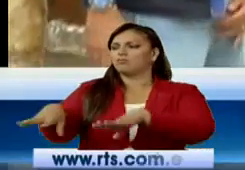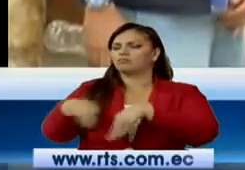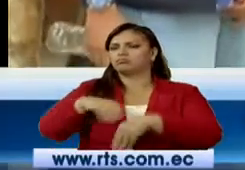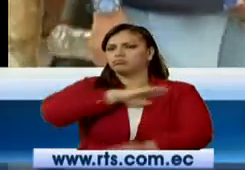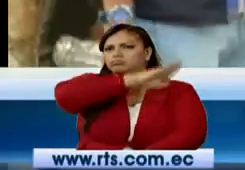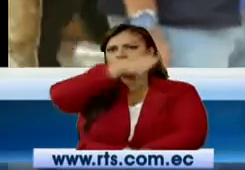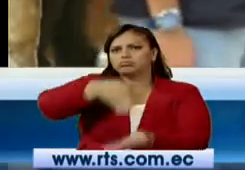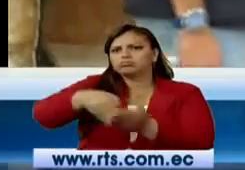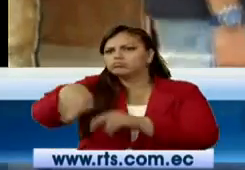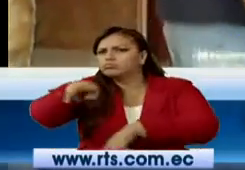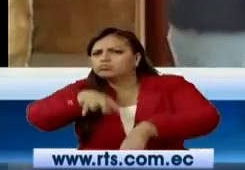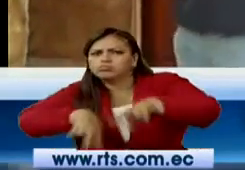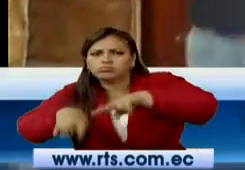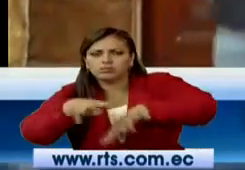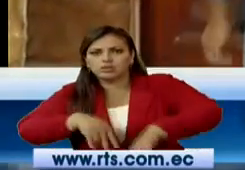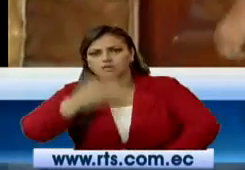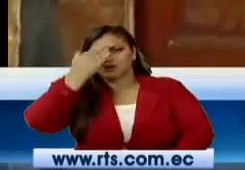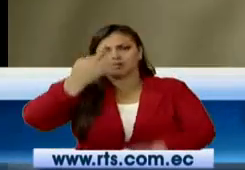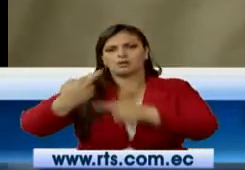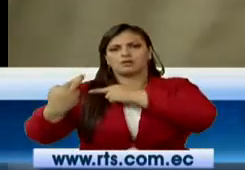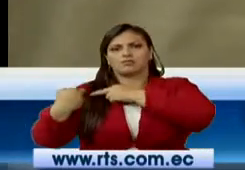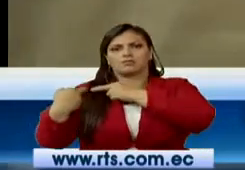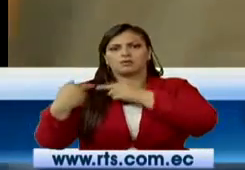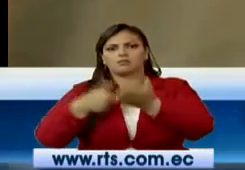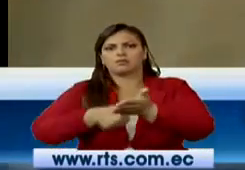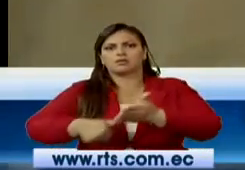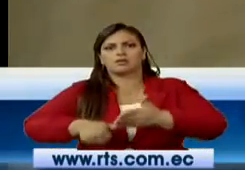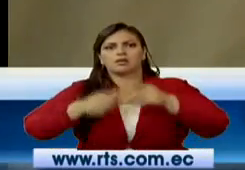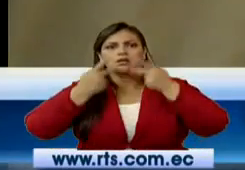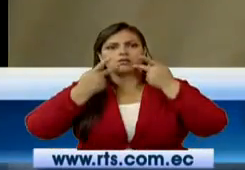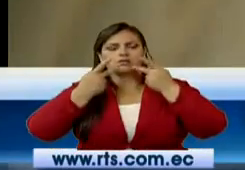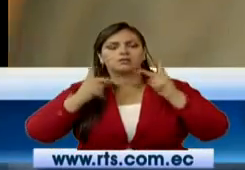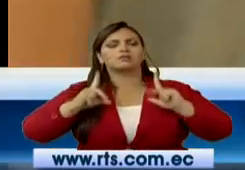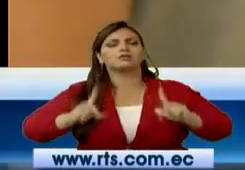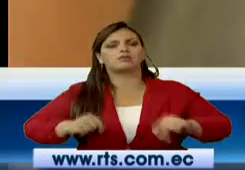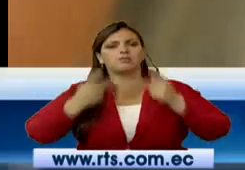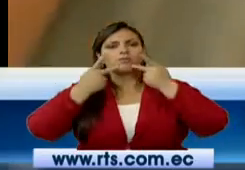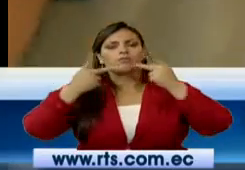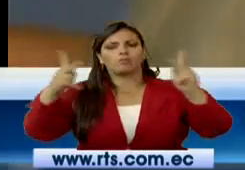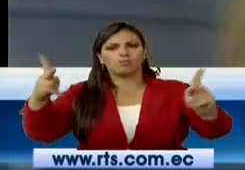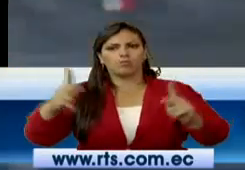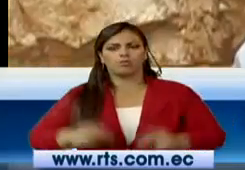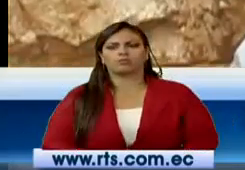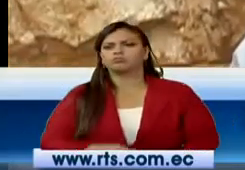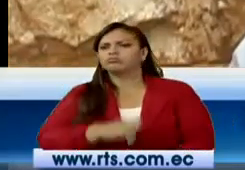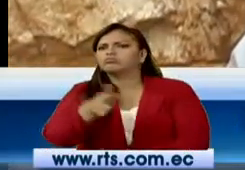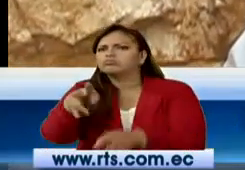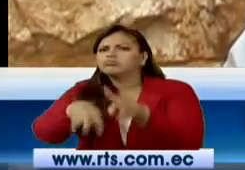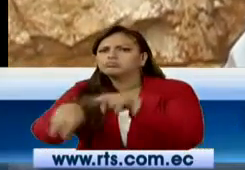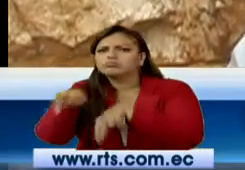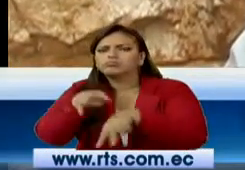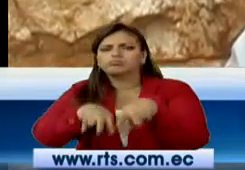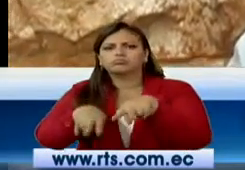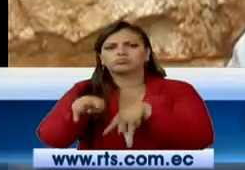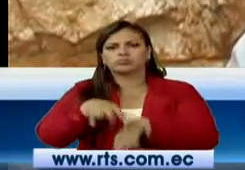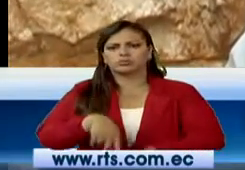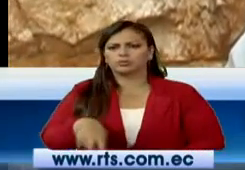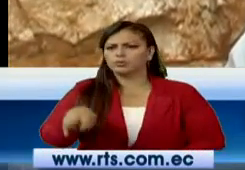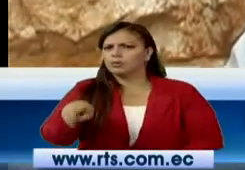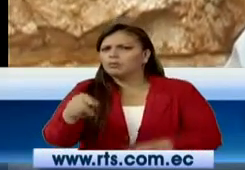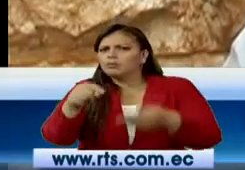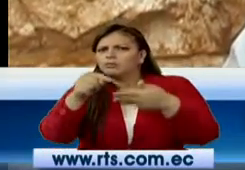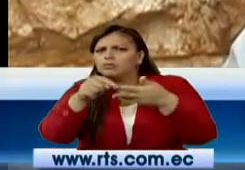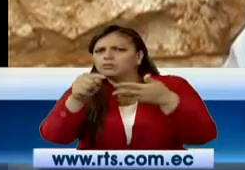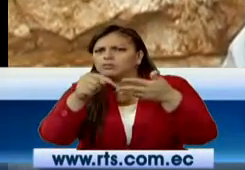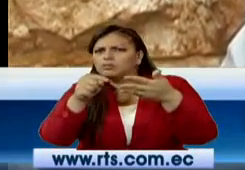ya que es competencia del Ministerio de Salud Pública. Hemos ingresado y se han encontrado algunas circunstancias que el Ministerio de Salud Pública determina que no cumple con lo